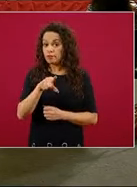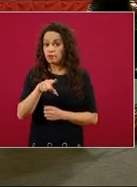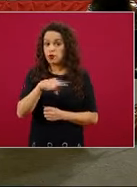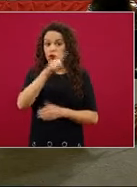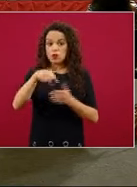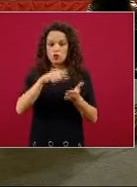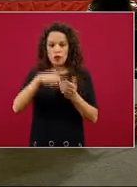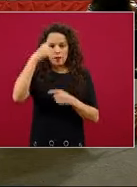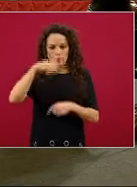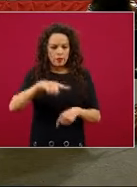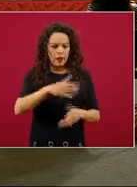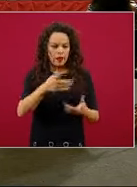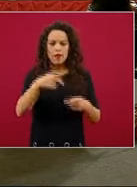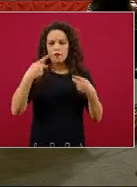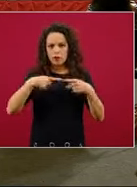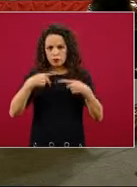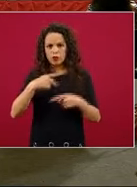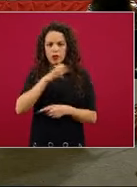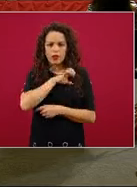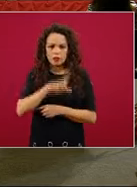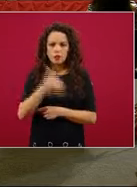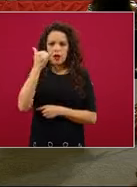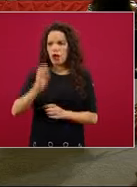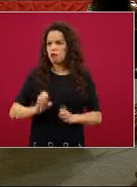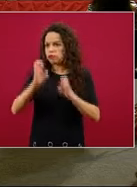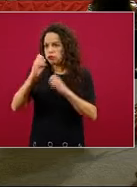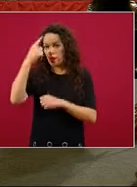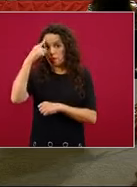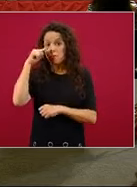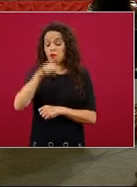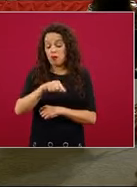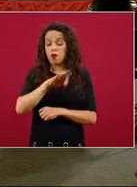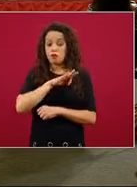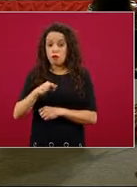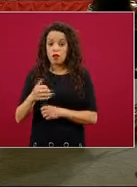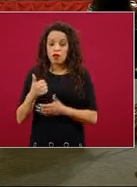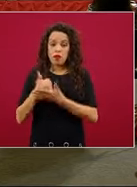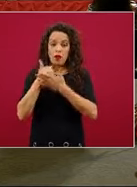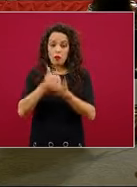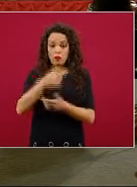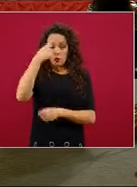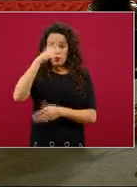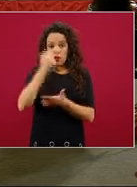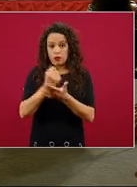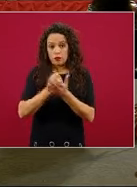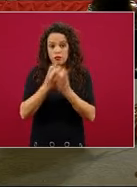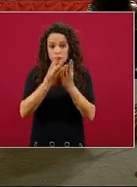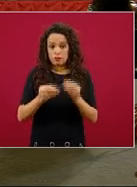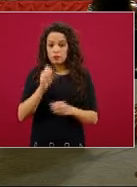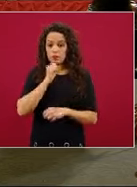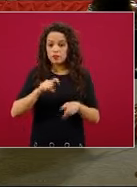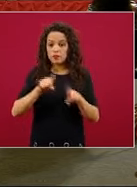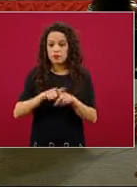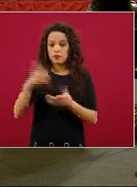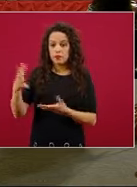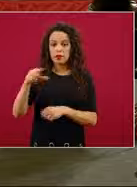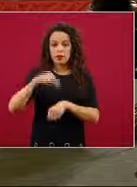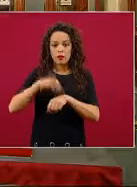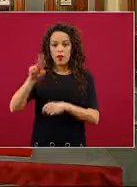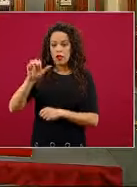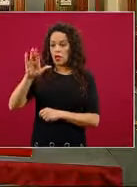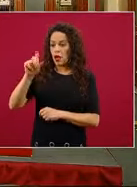establecimientos de rehabilitación y personal muy competente, y también ha contribuido a este esfuerzo. El doctor Ricardo Cortés, aquí presente,